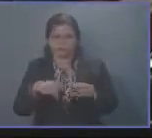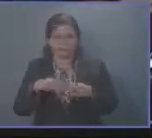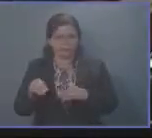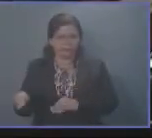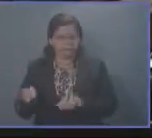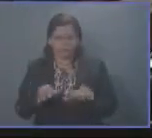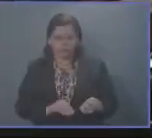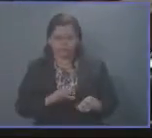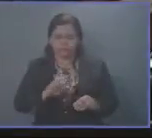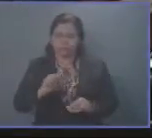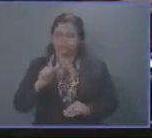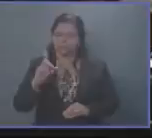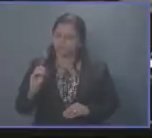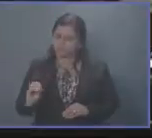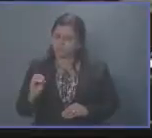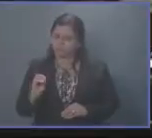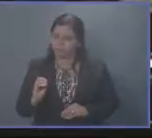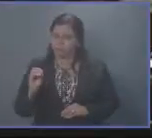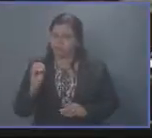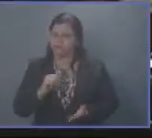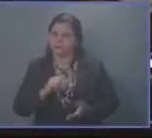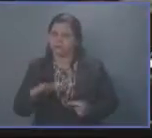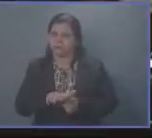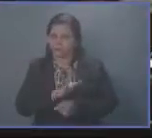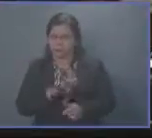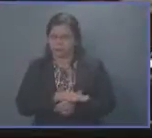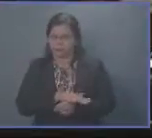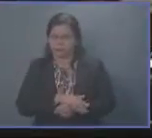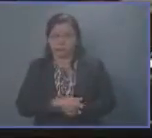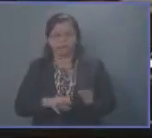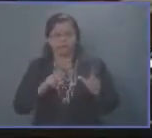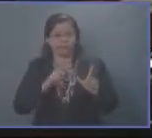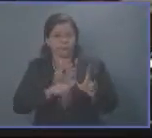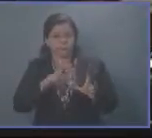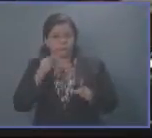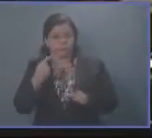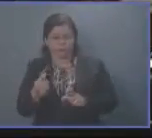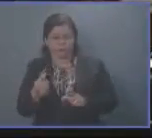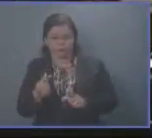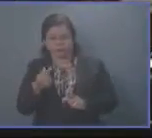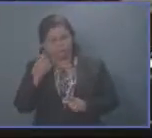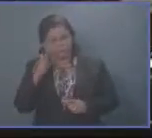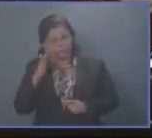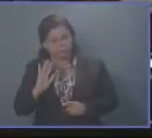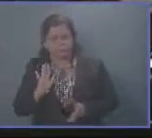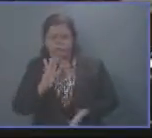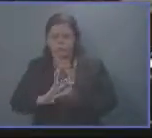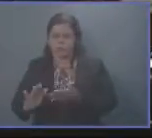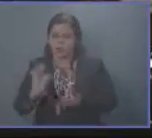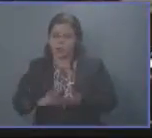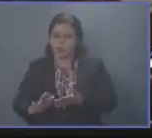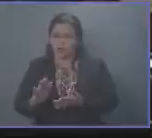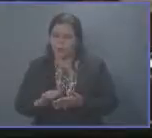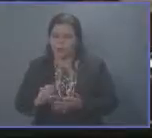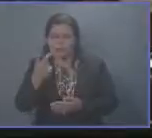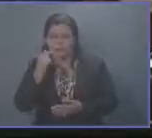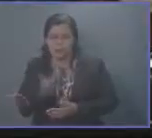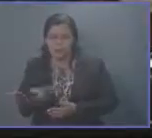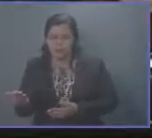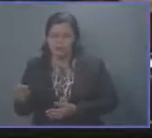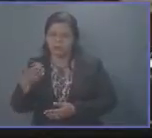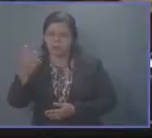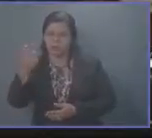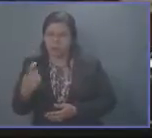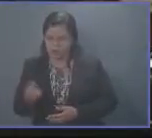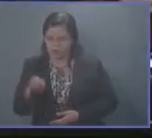el saldo de capital en mora. Literal G. En el caso de las compras en cuota, no aplicar